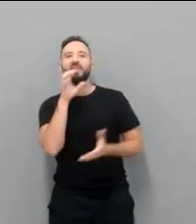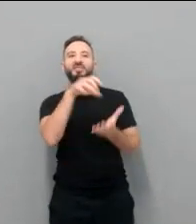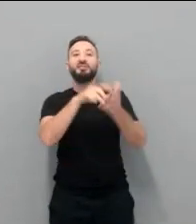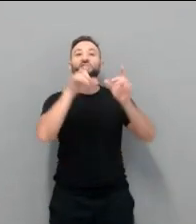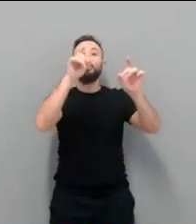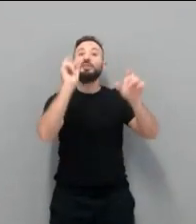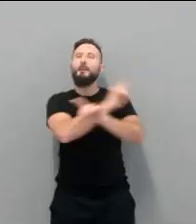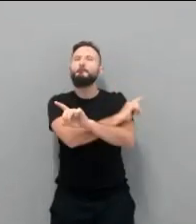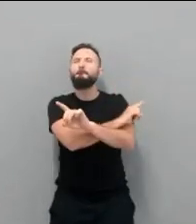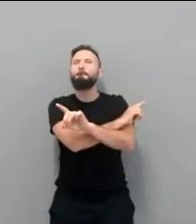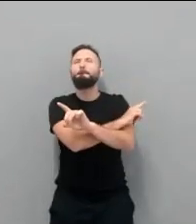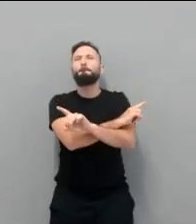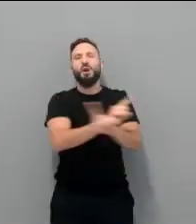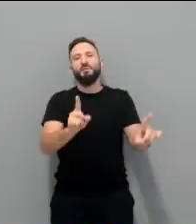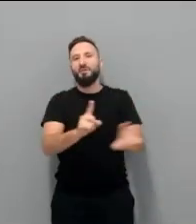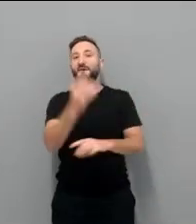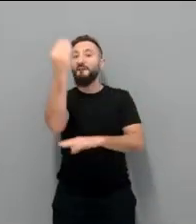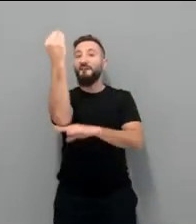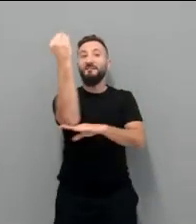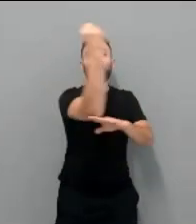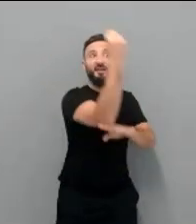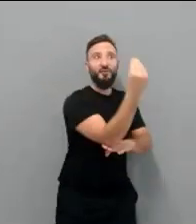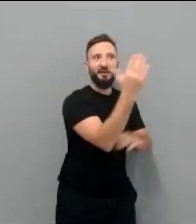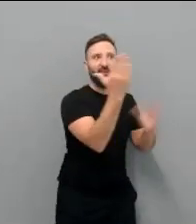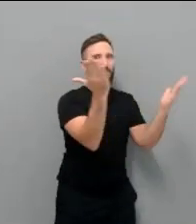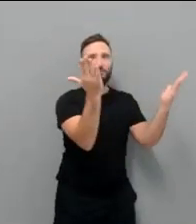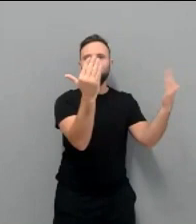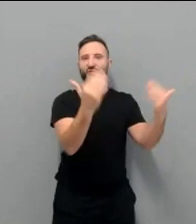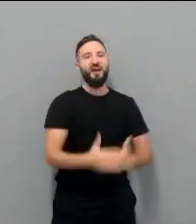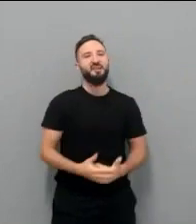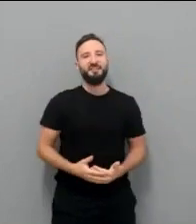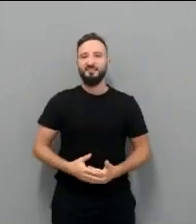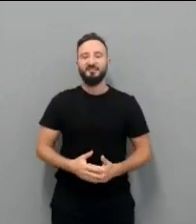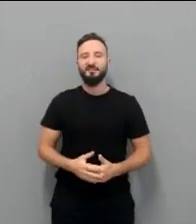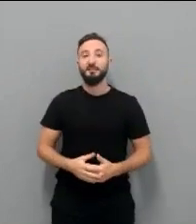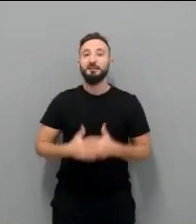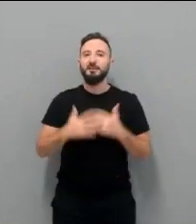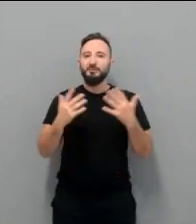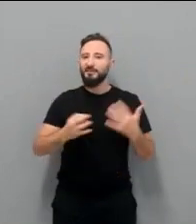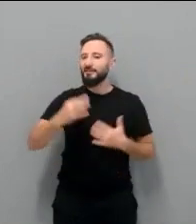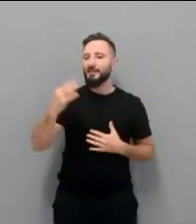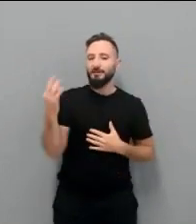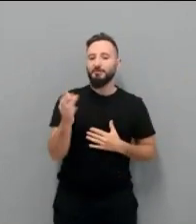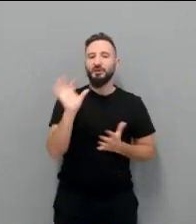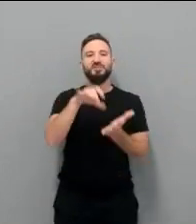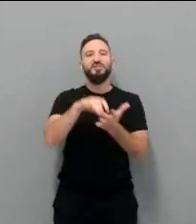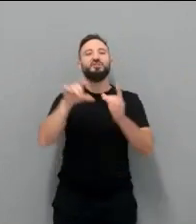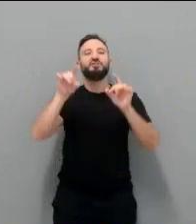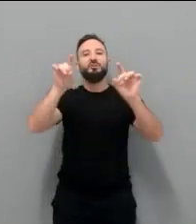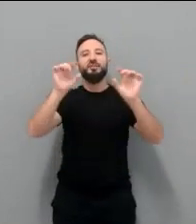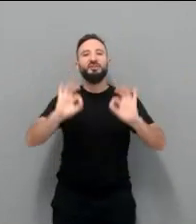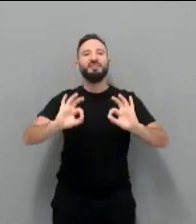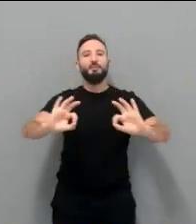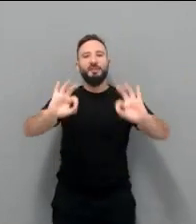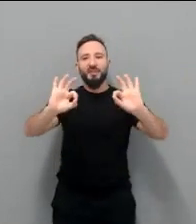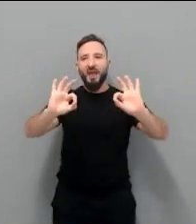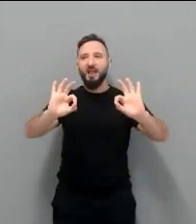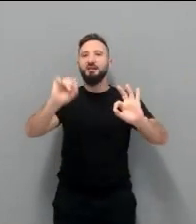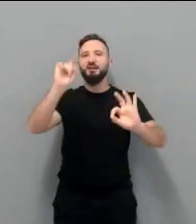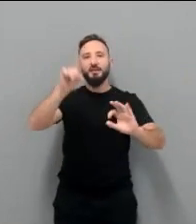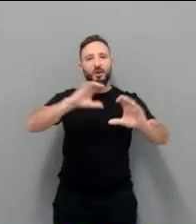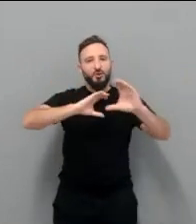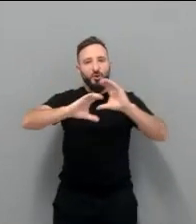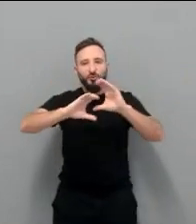educativos, no existe esa figura. Debemos estar en centros de educación especial, ya no solo comunicación,